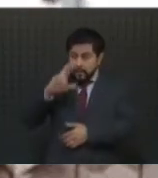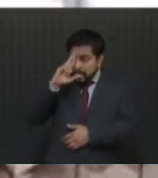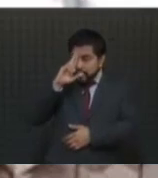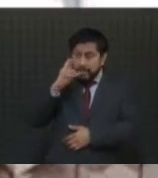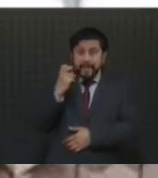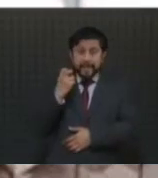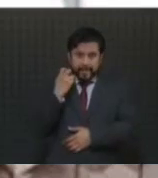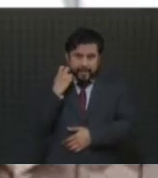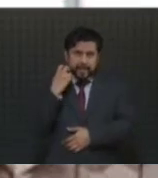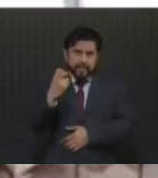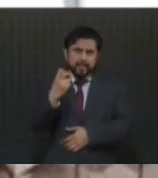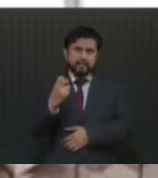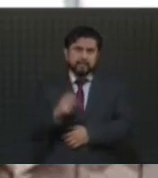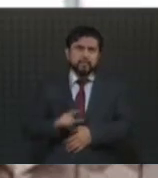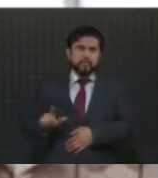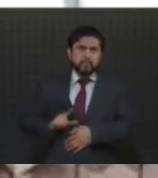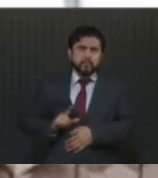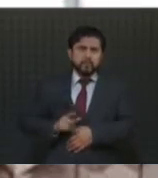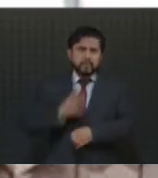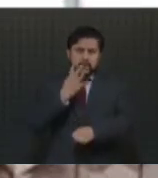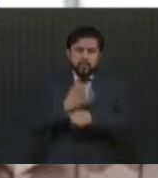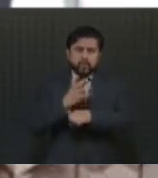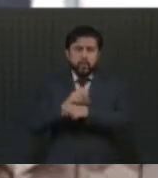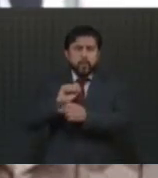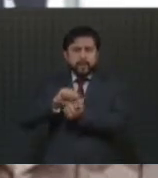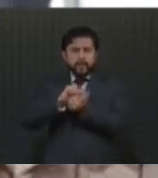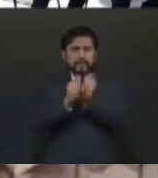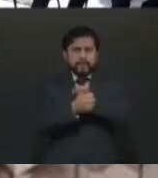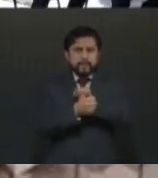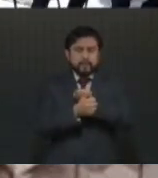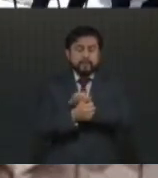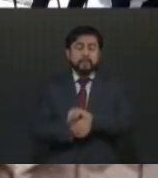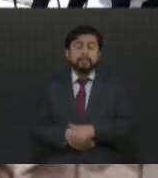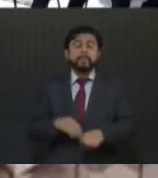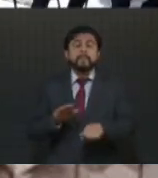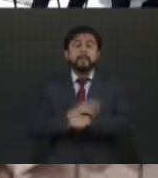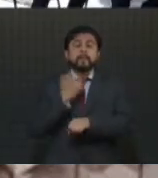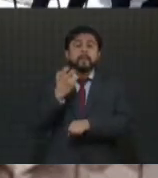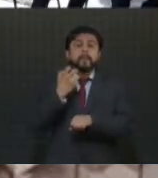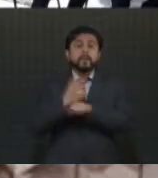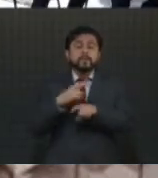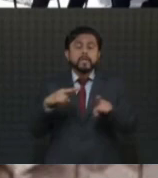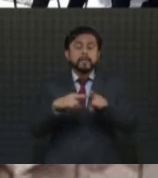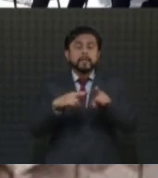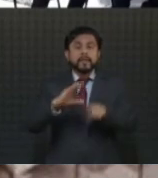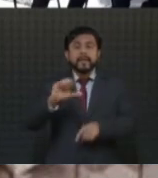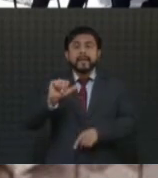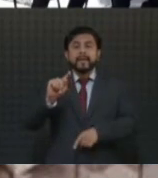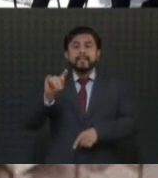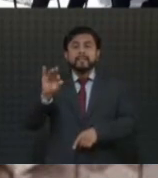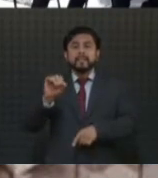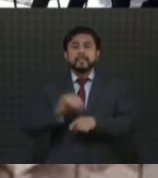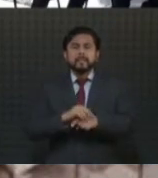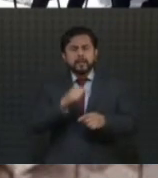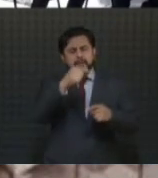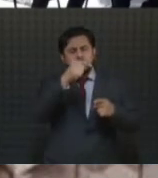Eso es la cuarta transformación de la vida pública de México. Por eso el Parque Cantera representa muchas